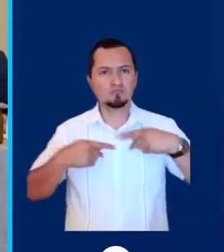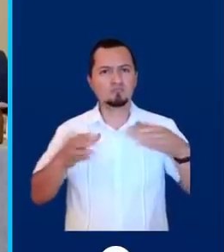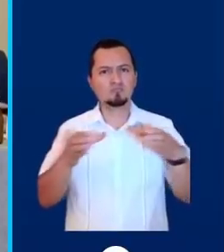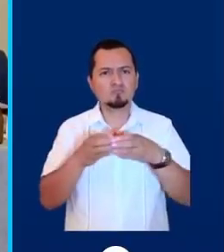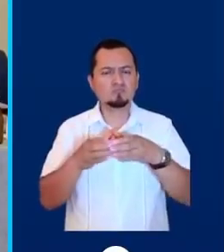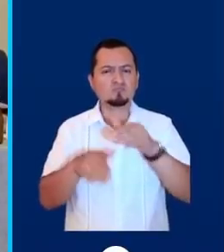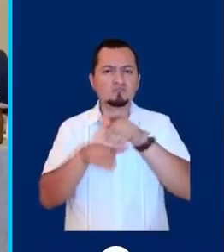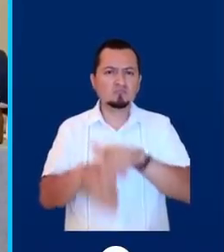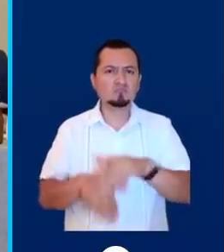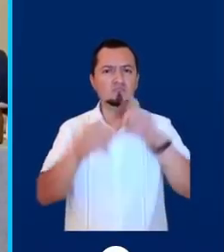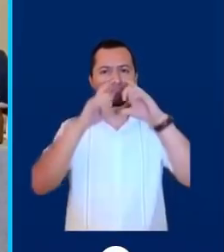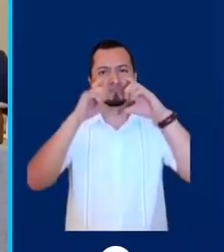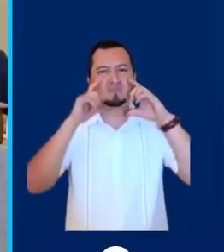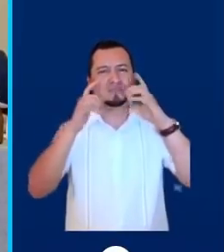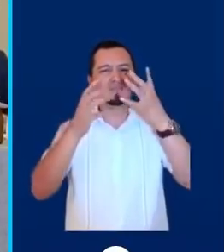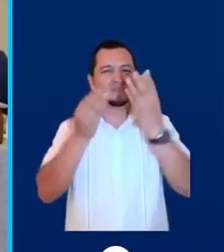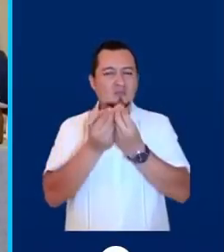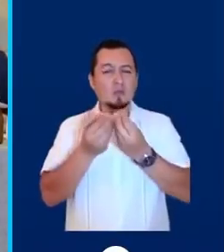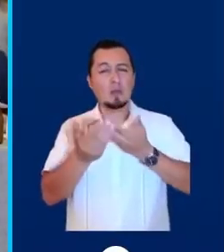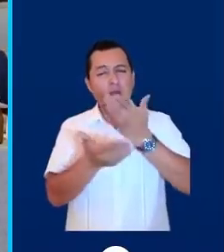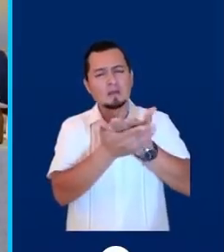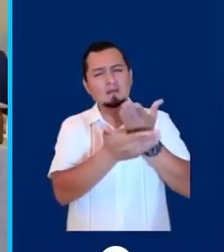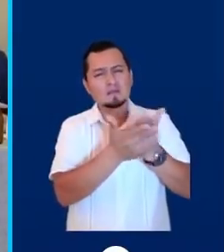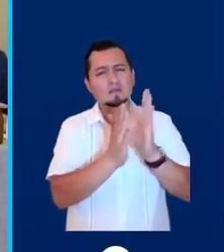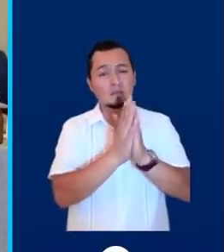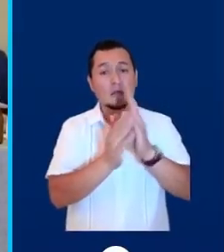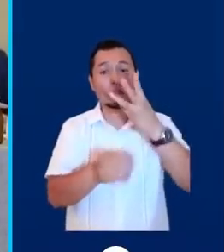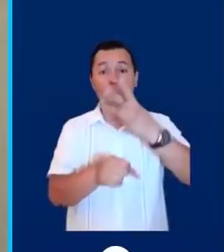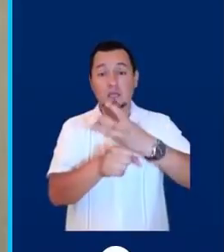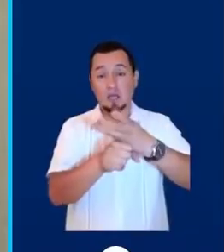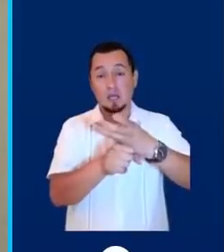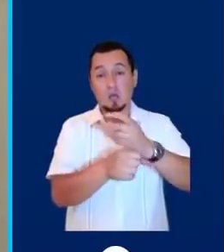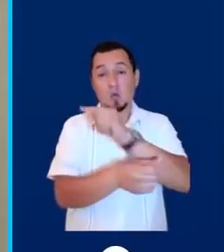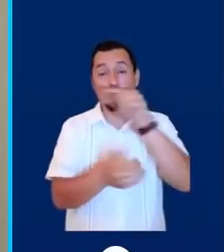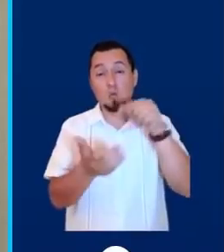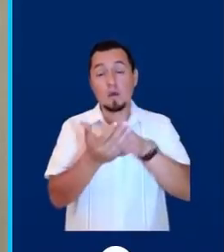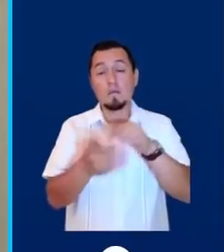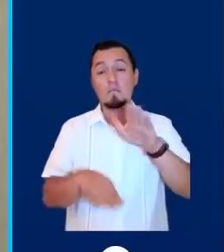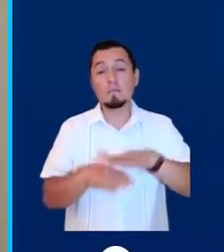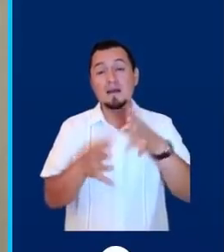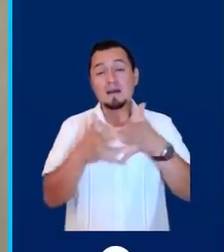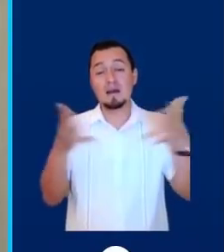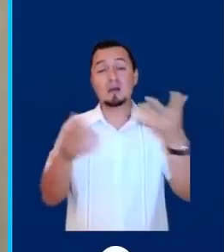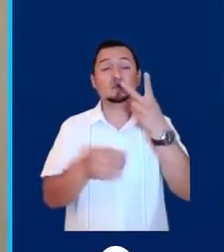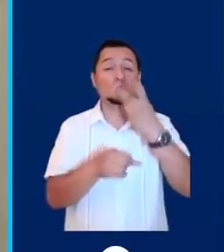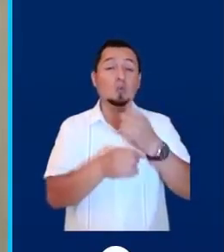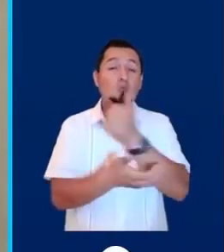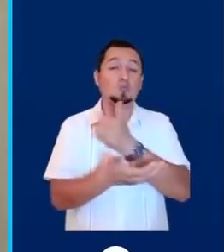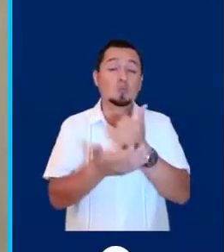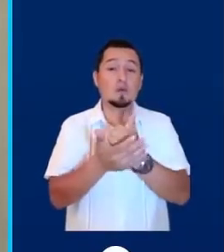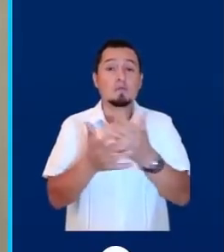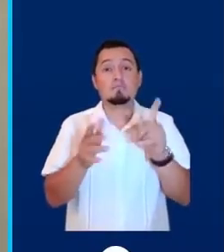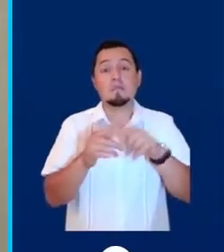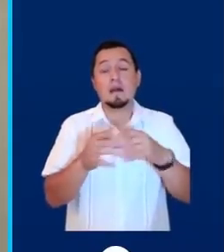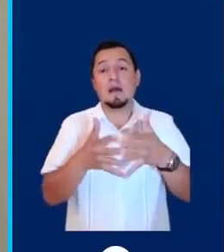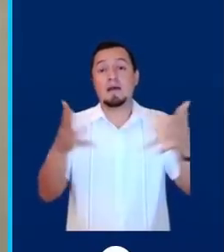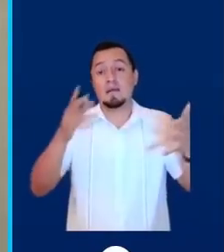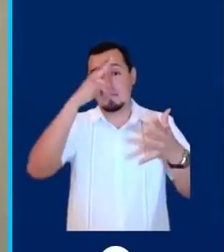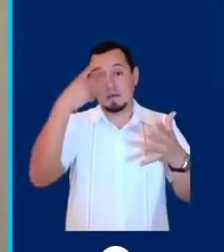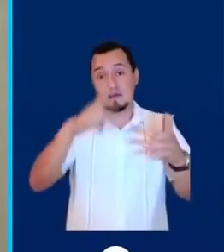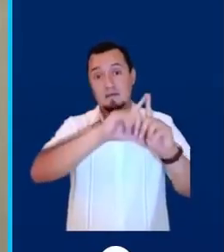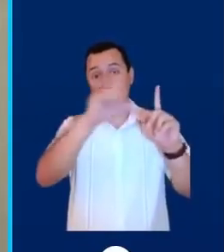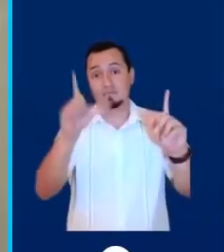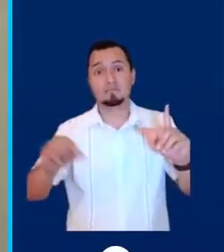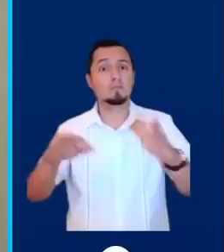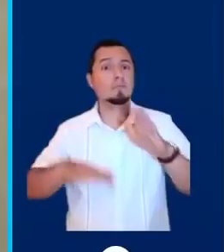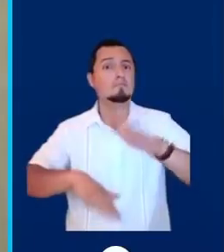sociedad, porque a pesar de que somos la tercera entidad más poblada de México y la segunda ciudad más grande de